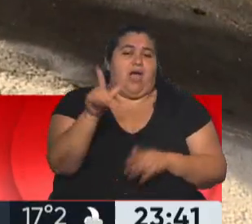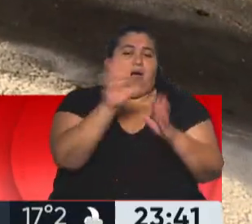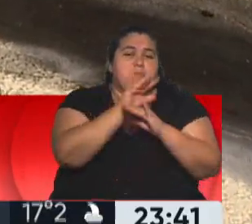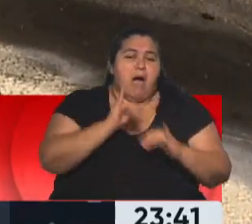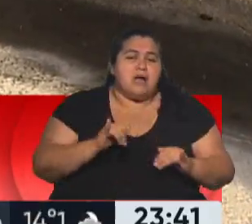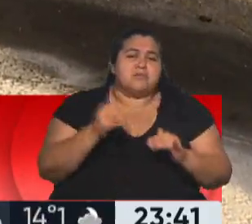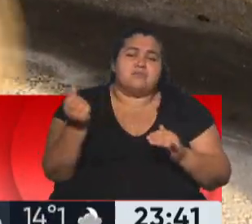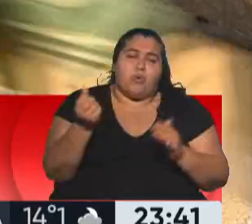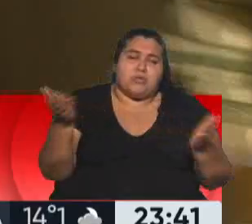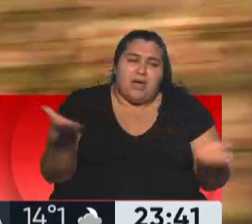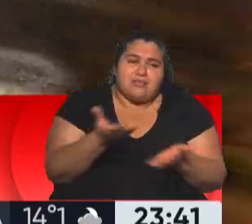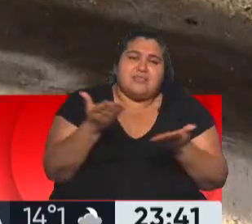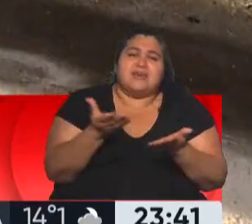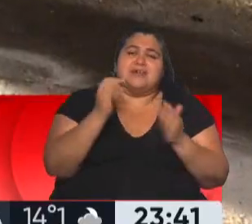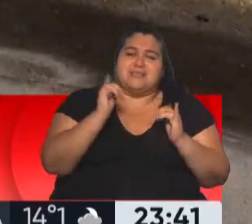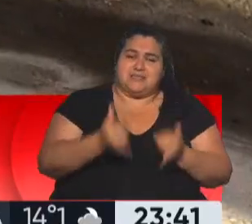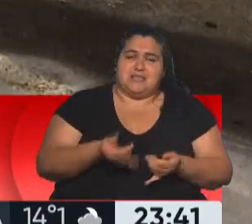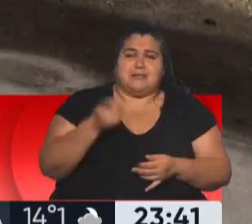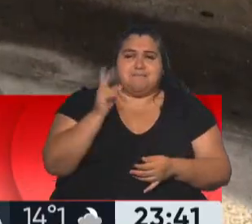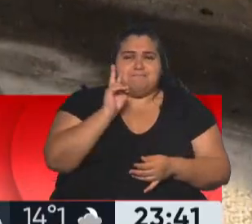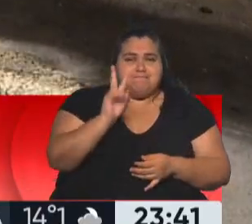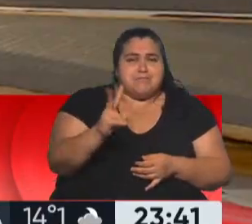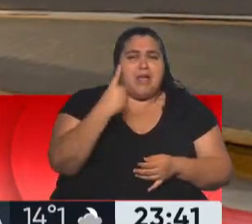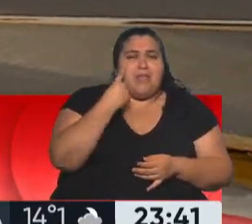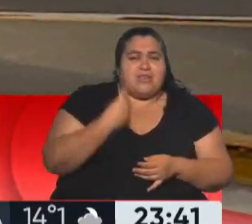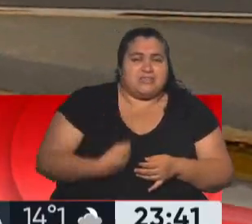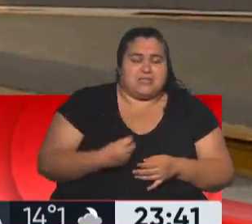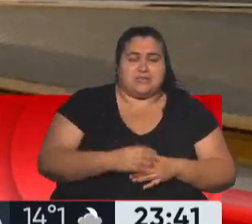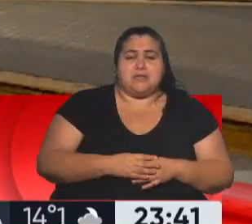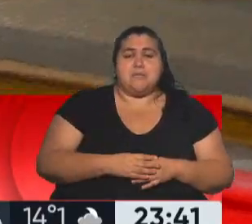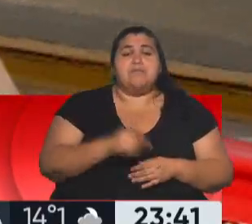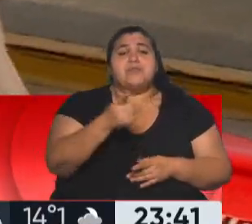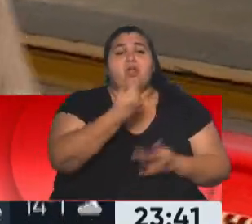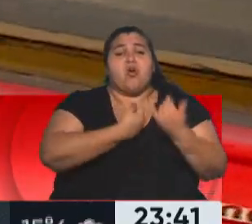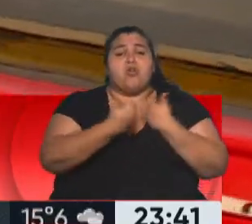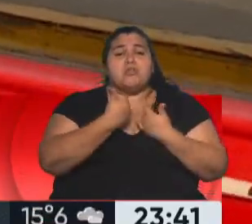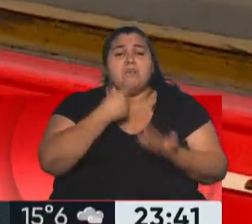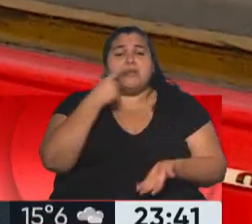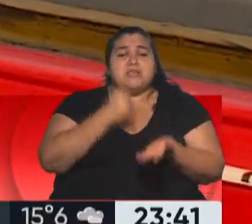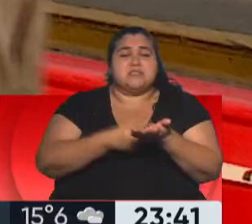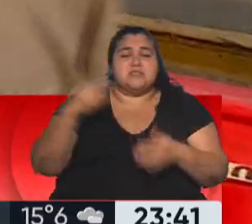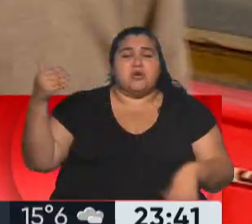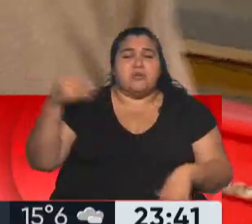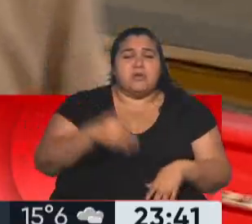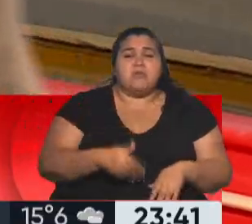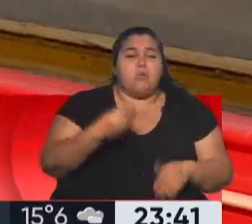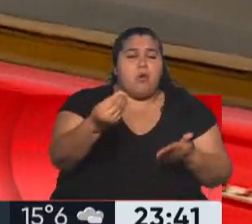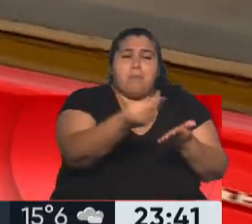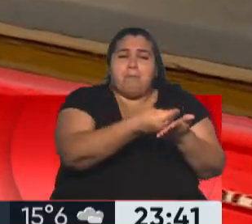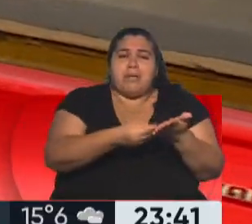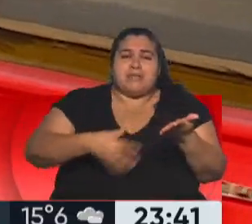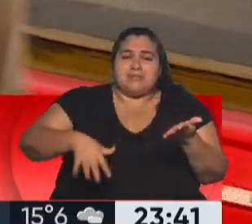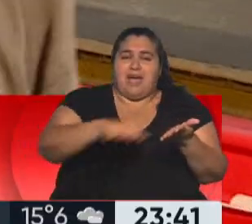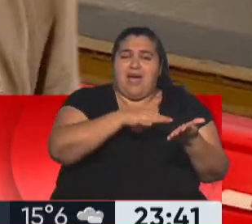es necesario para estar bien, entonces sí da muchísima tristeza. Contame, ¿por qué decidiste venir acá y pintar al Papa acá justo en la vereda de la